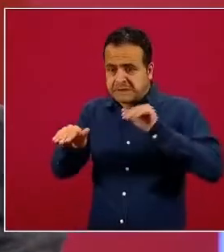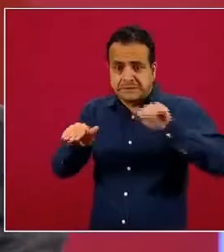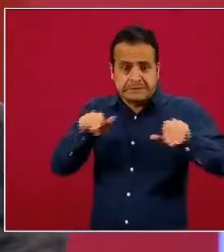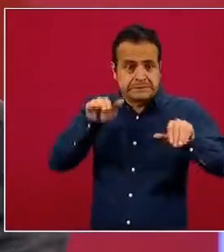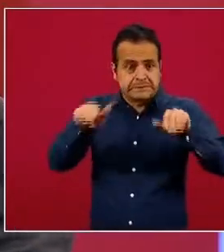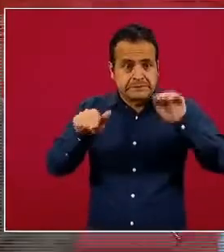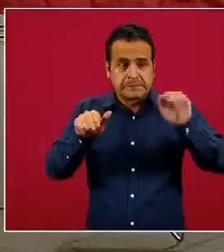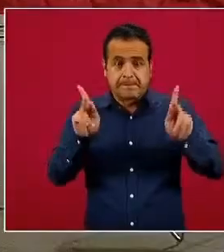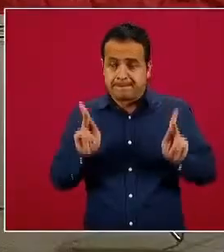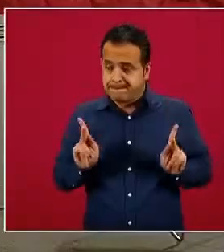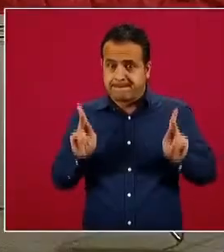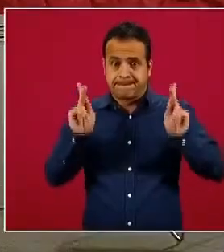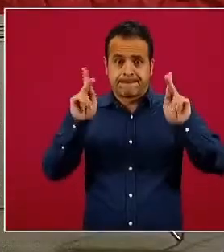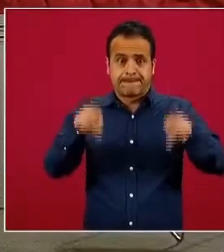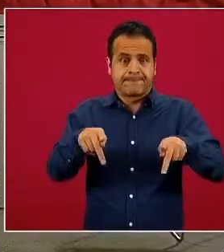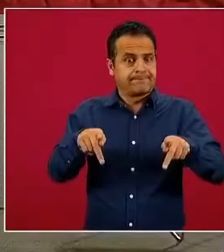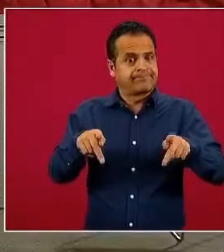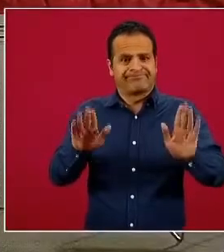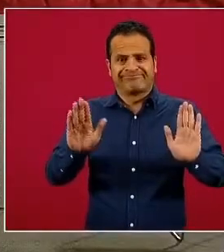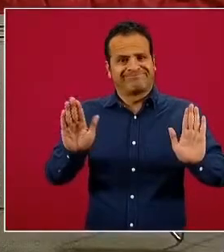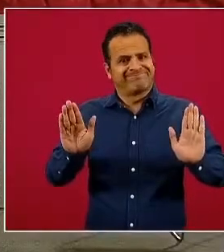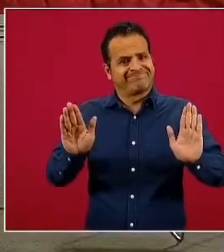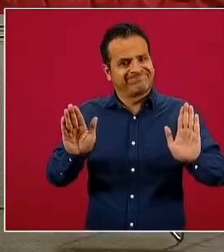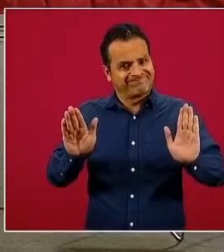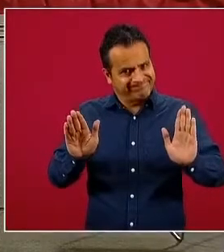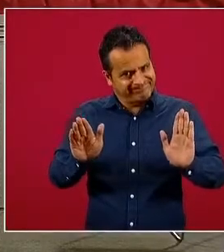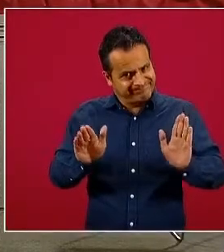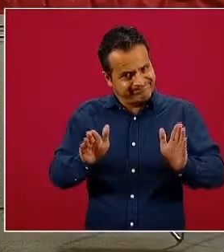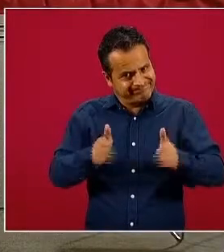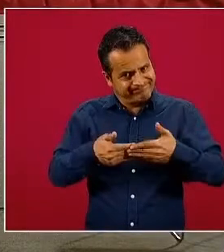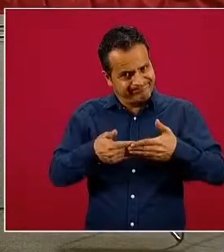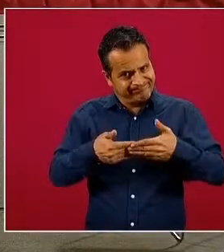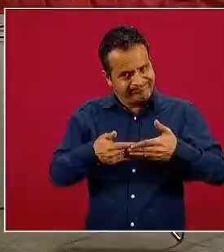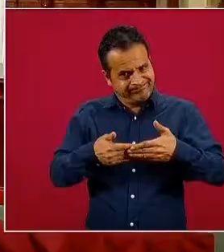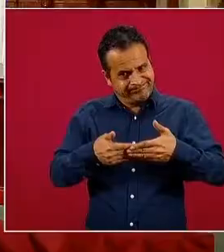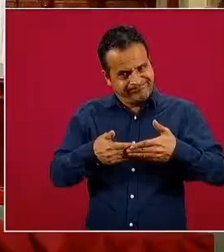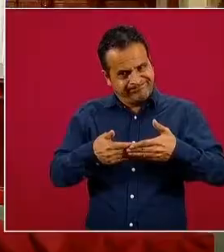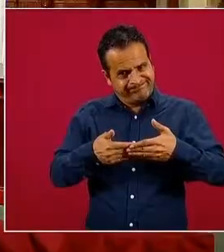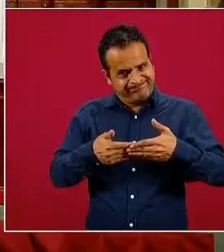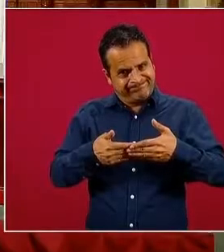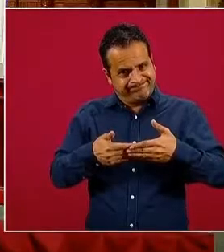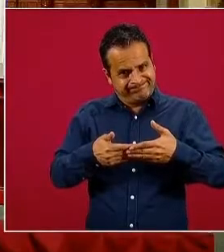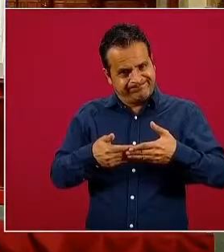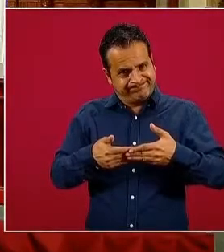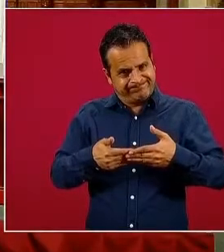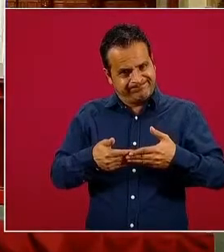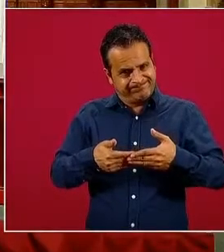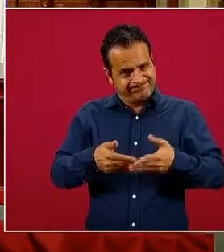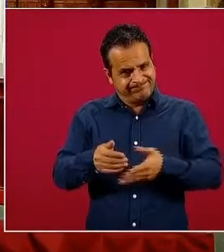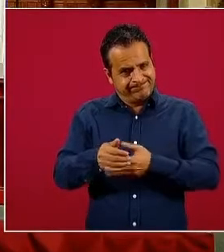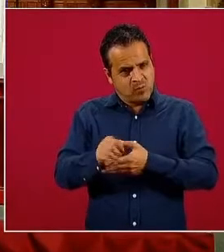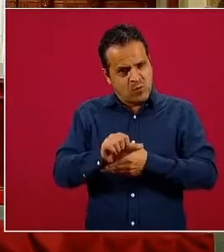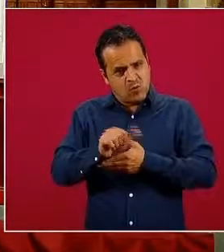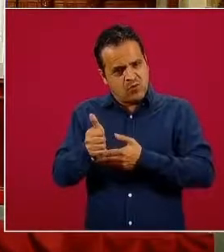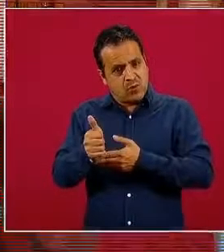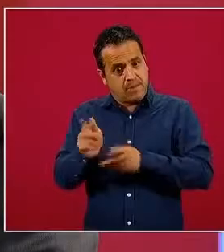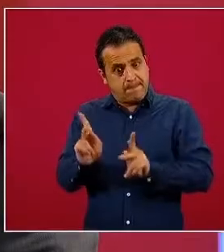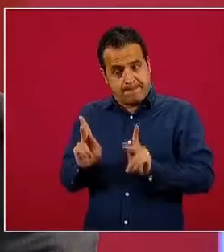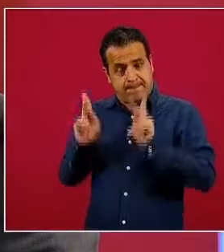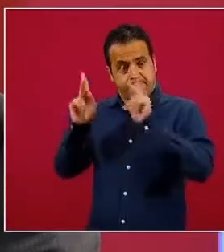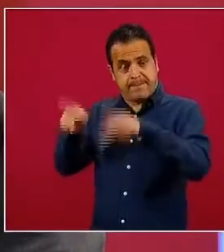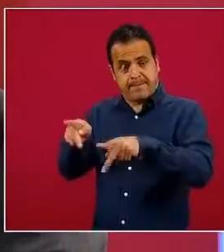gubernamentales se ha recomendado que permanezcan cerrados. Aquellos panteones que son comunitarios, como son los de